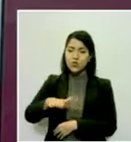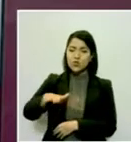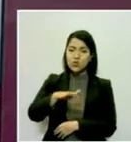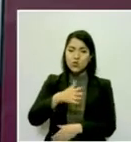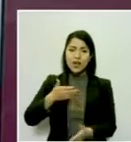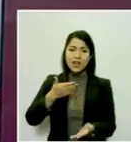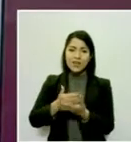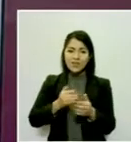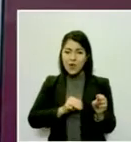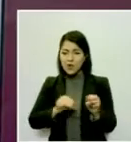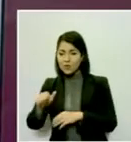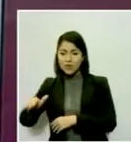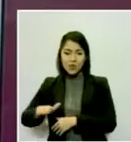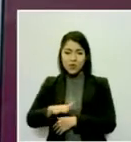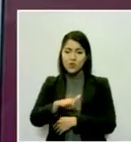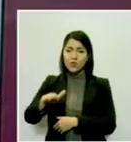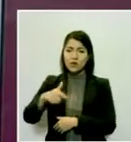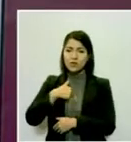doy cuenta cómo están haciendo la obra,